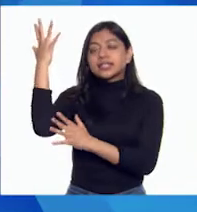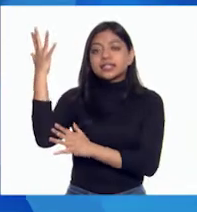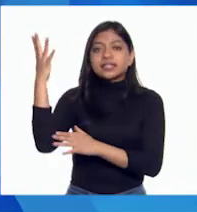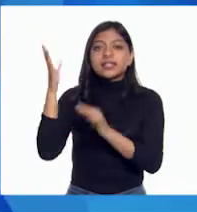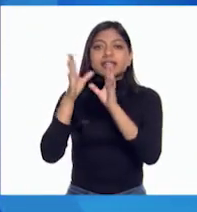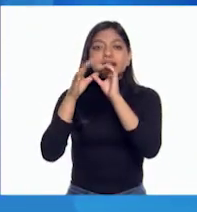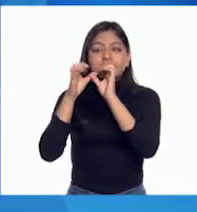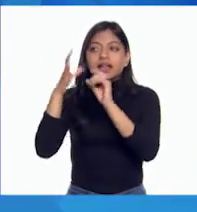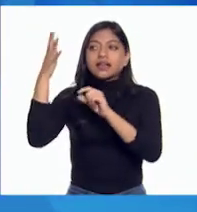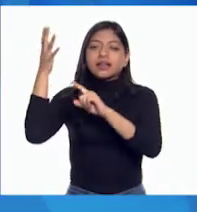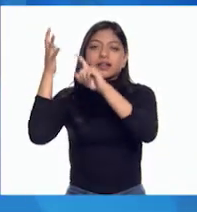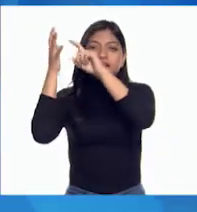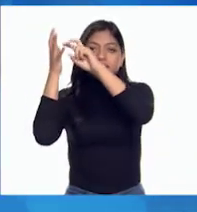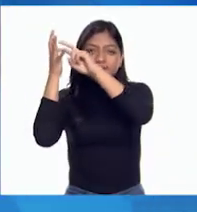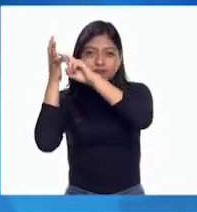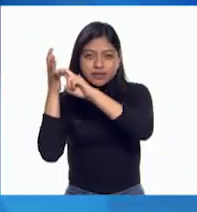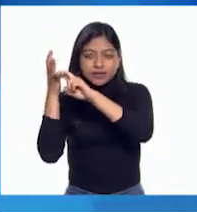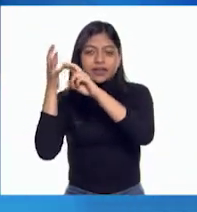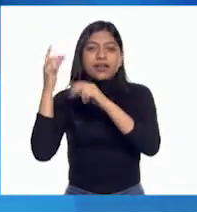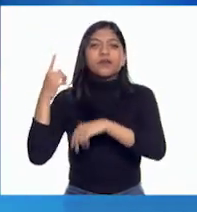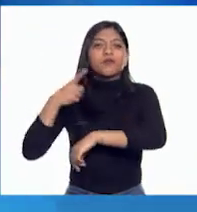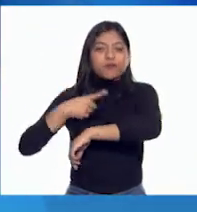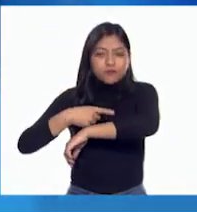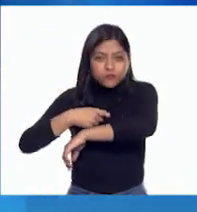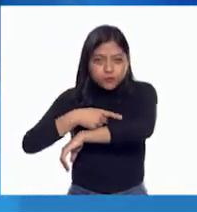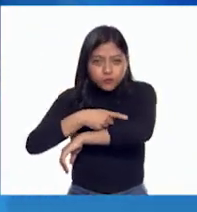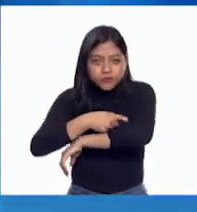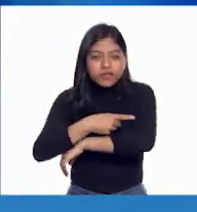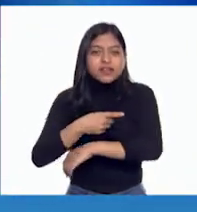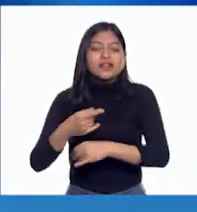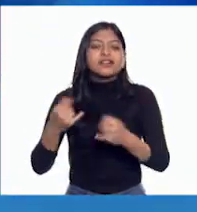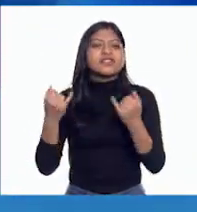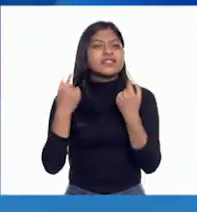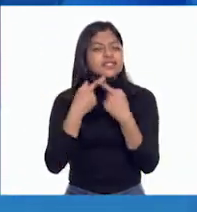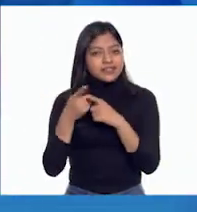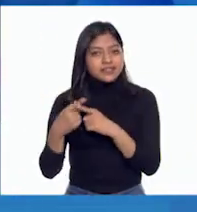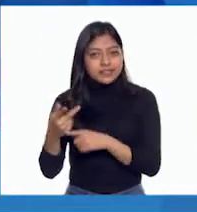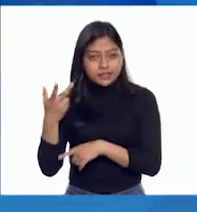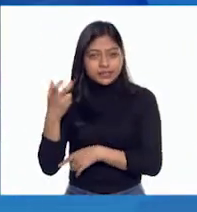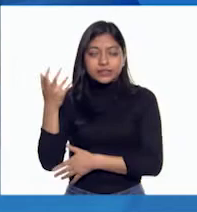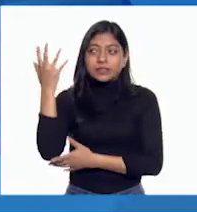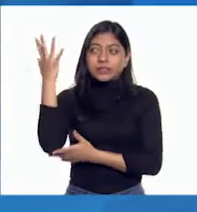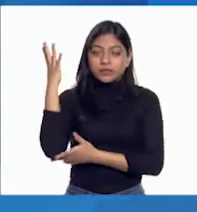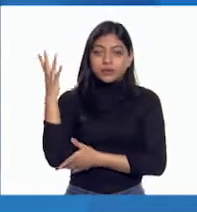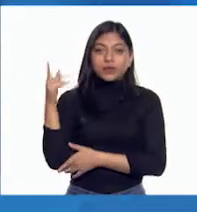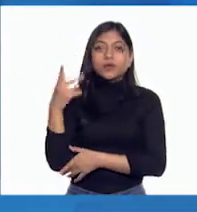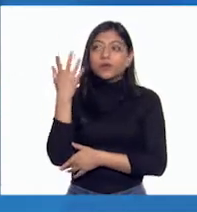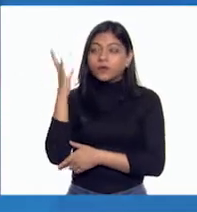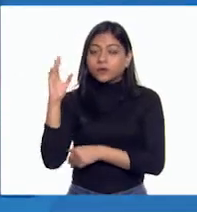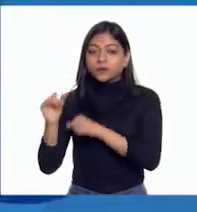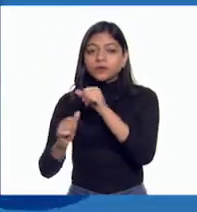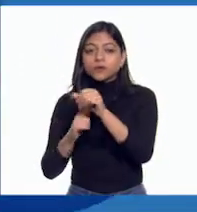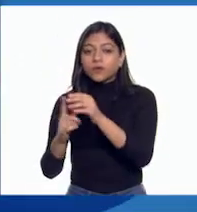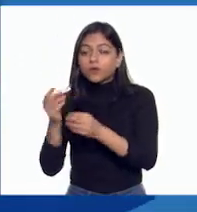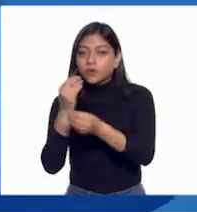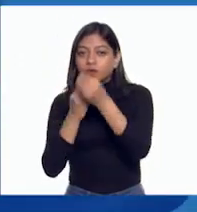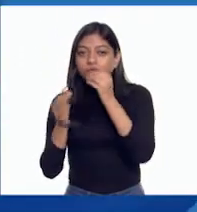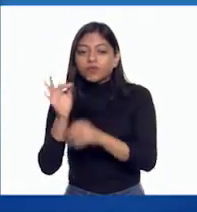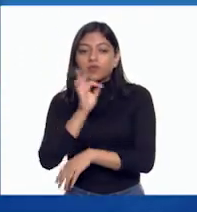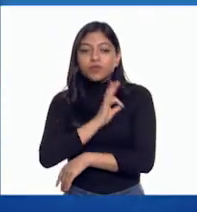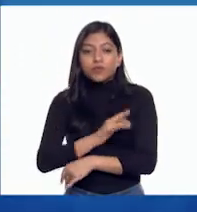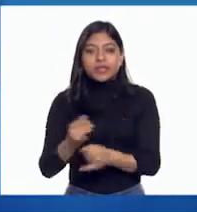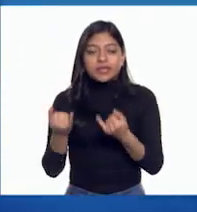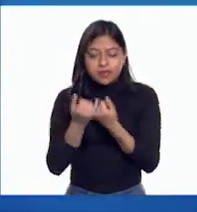las hojas, ramas, frutos y raíces de los árboles, pueden obtener alimentos,